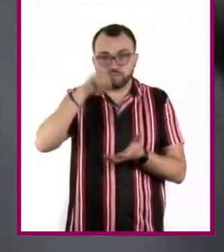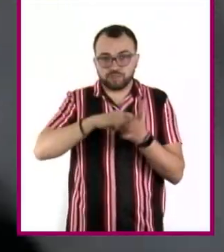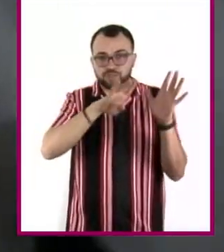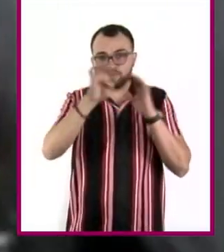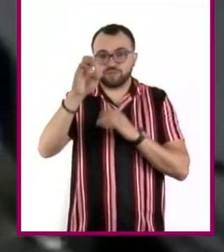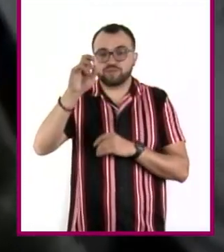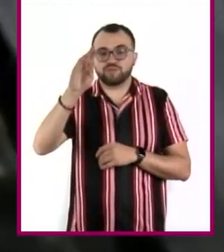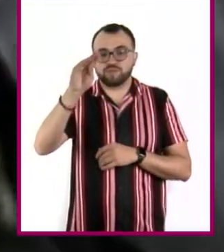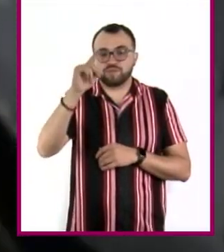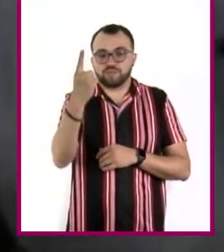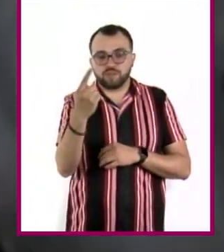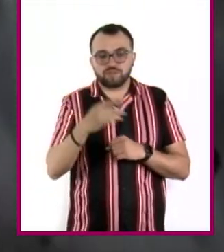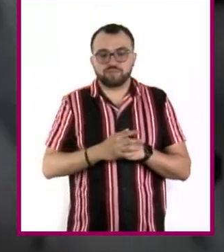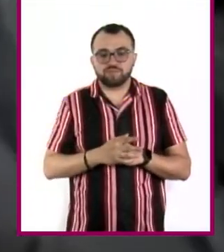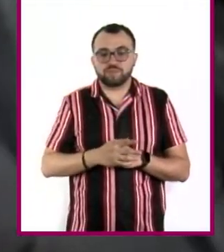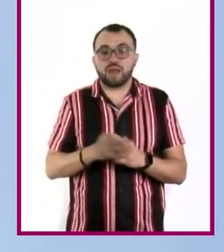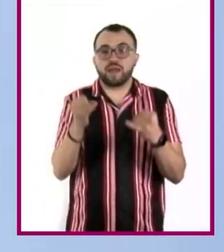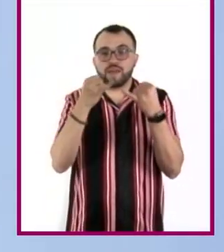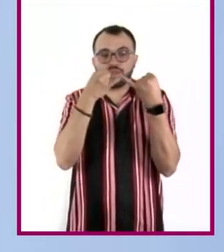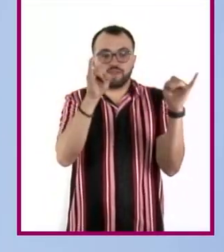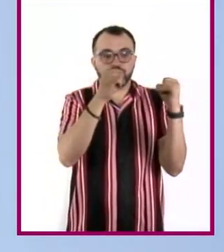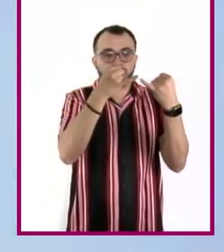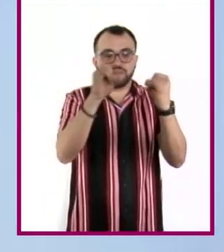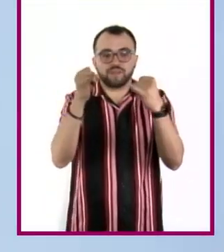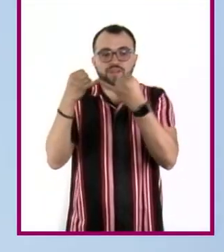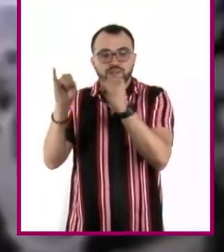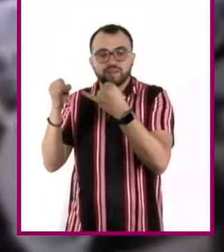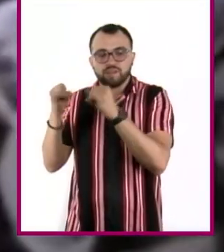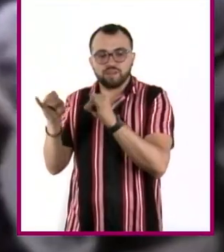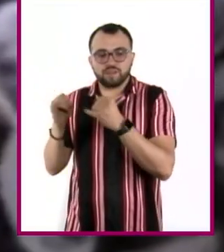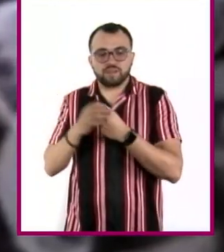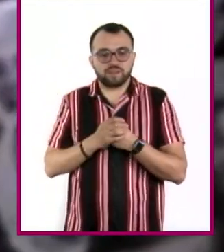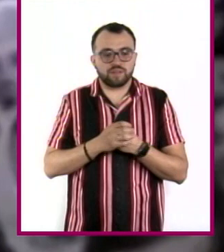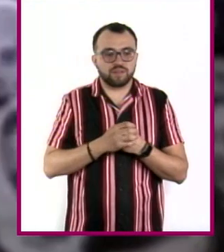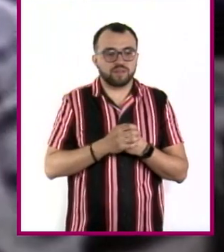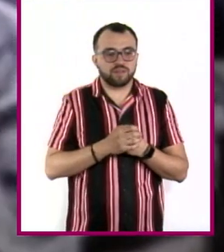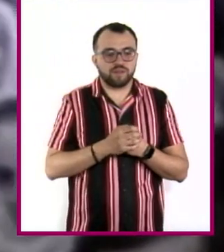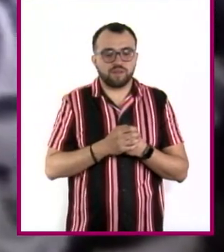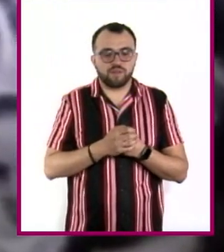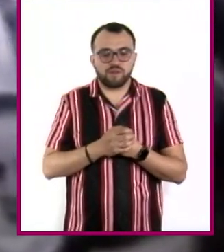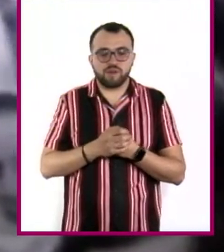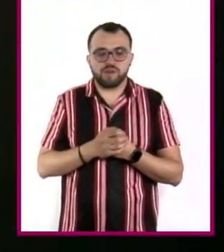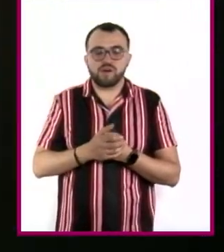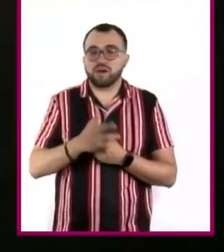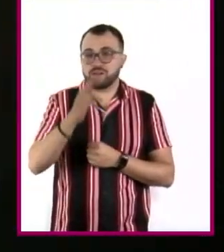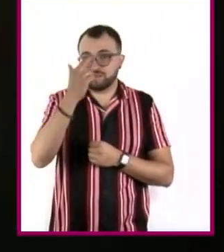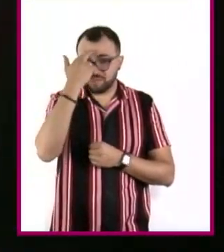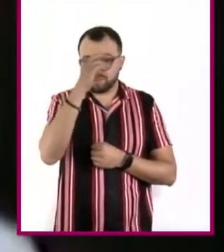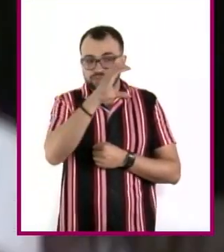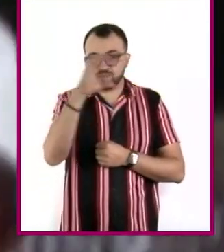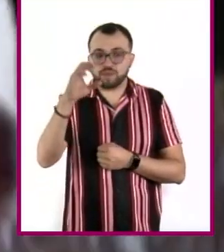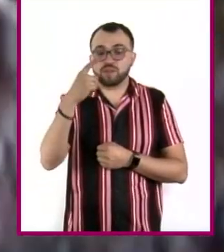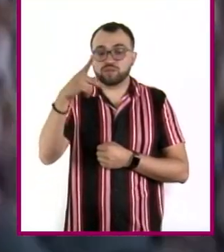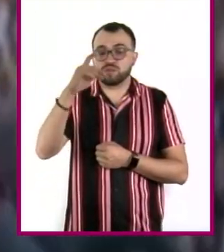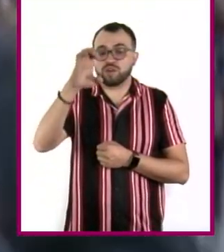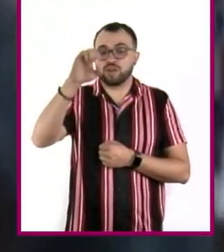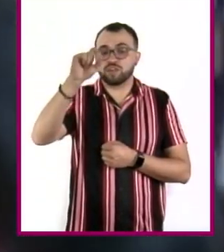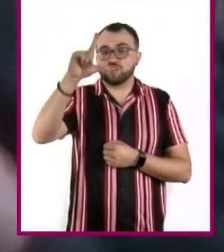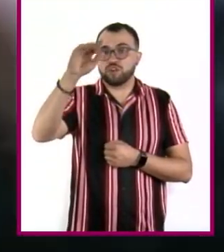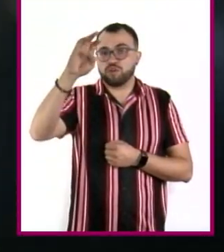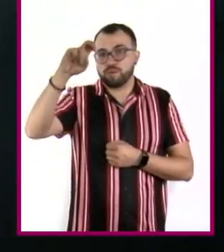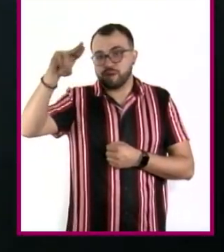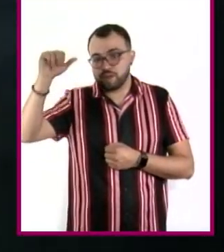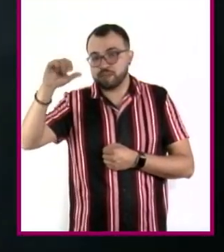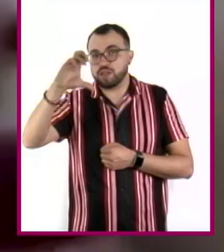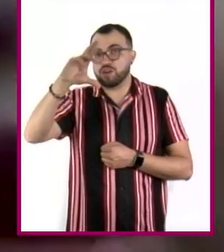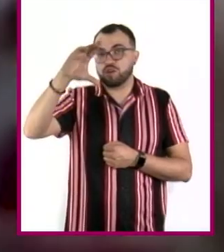1991, las independencias de Estonia, Letonia y Lituania, el reconocimiento internacional de Eslovenia y Croacia